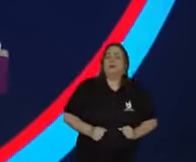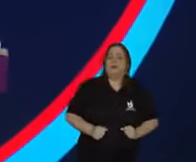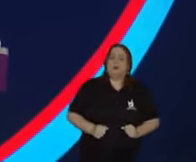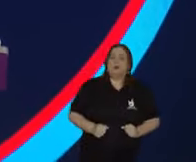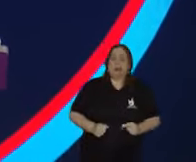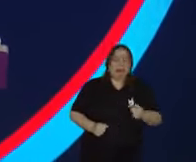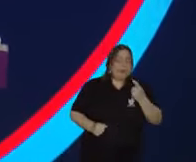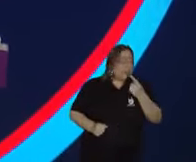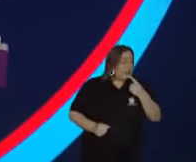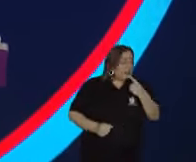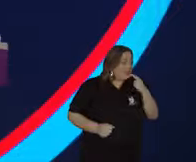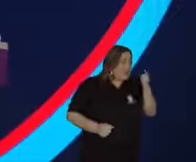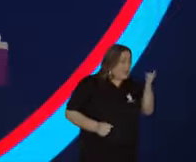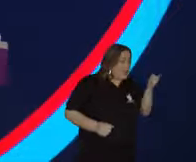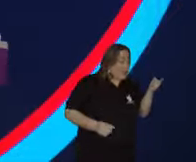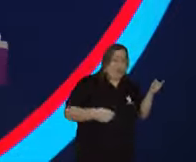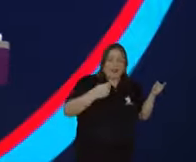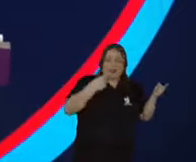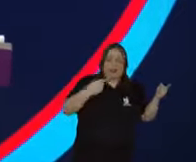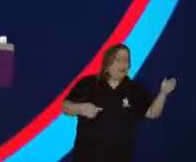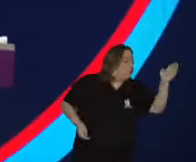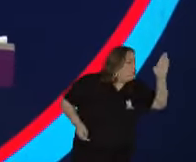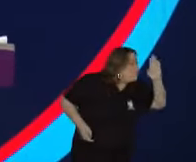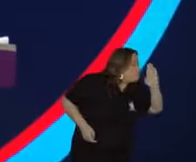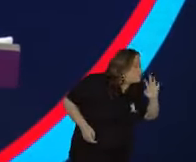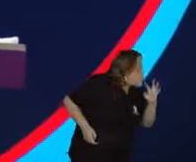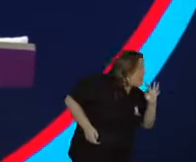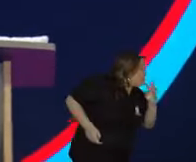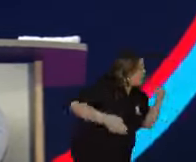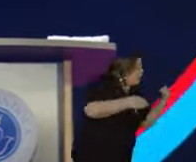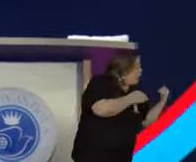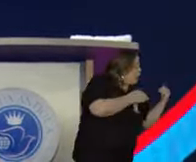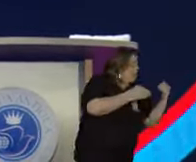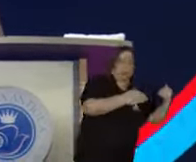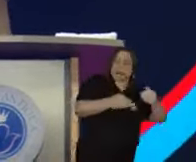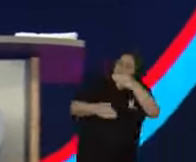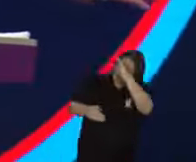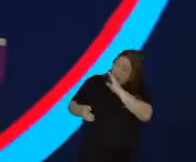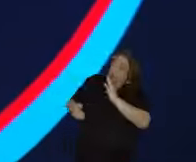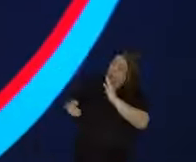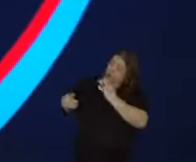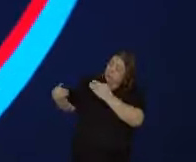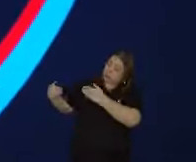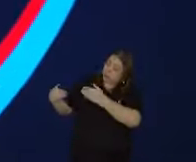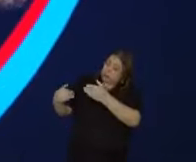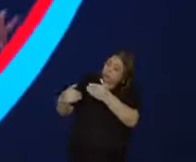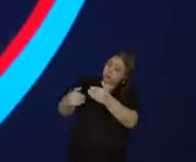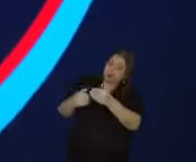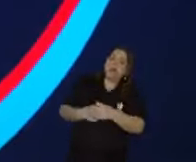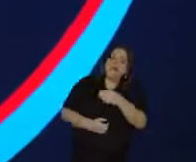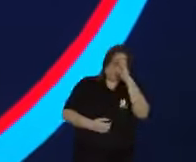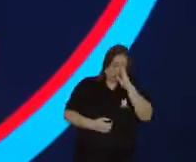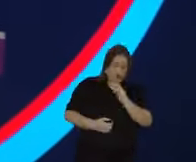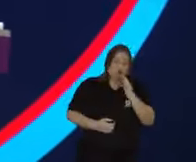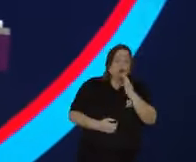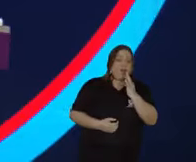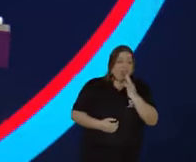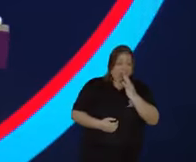Dígale a alguien que tenga cerca, Dios te va a seguir hablando. Porque Dios ya no viene hablando, nos viene hablando. Dios te va a seguir